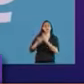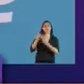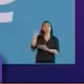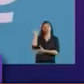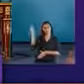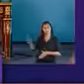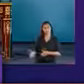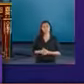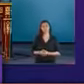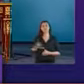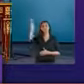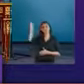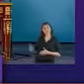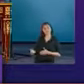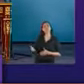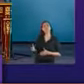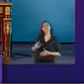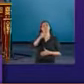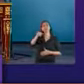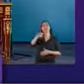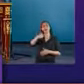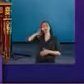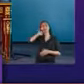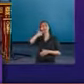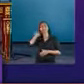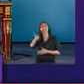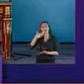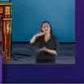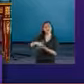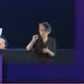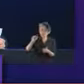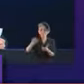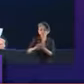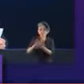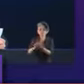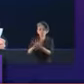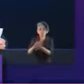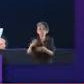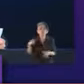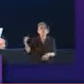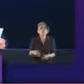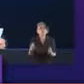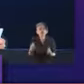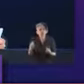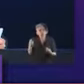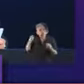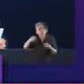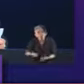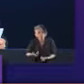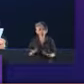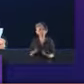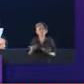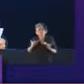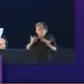pasta dental, el jabón en polvo, qué sé yo, aumenta el todo. Porque son